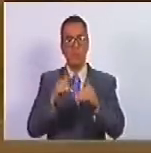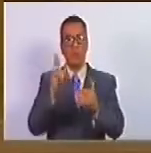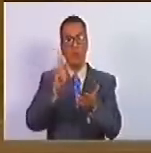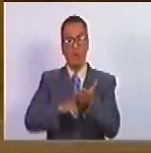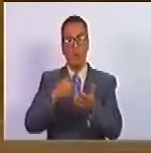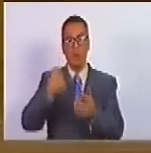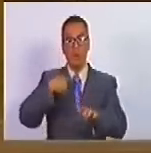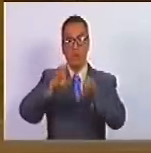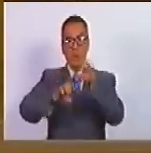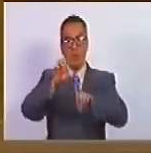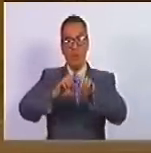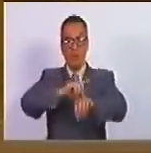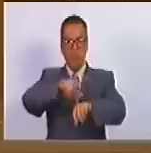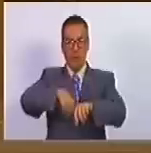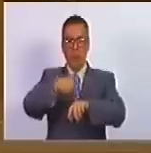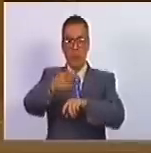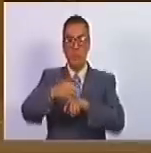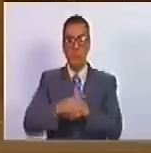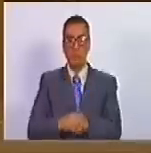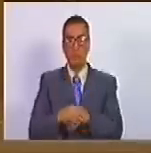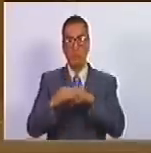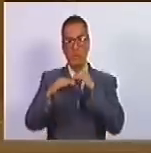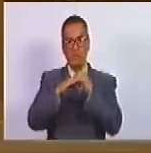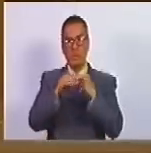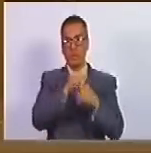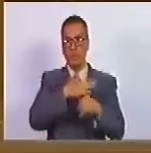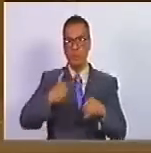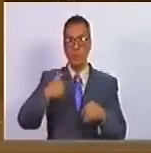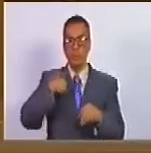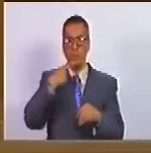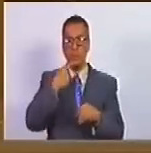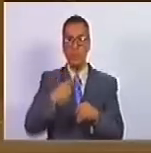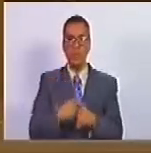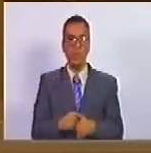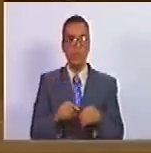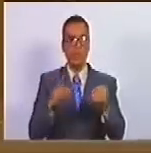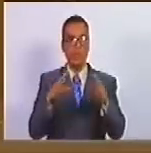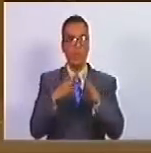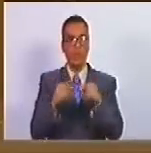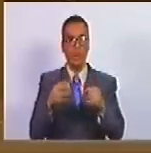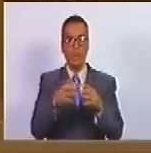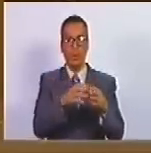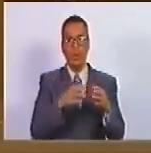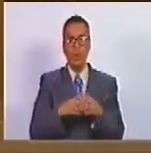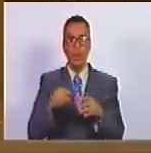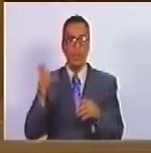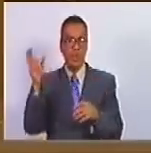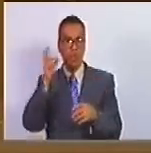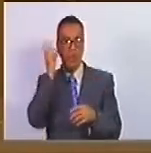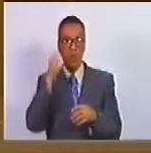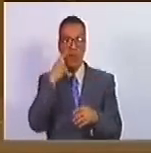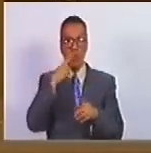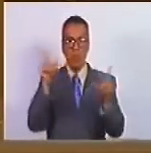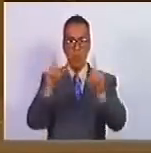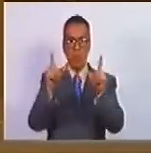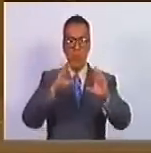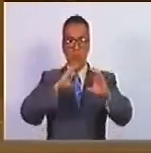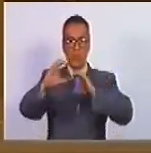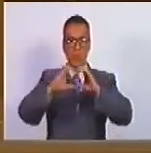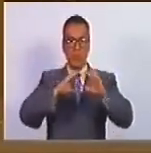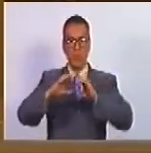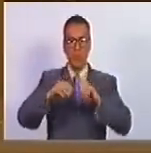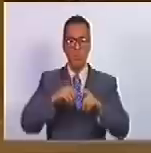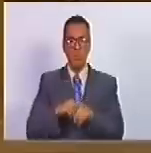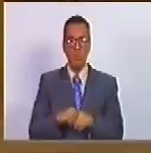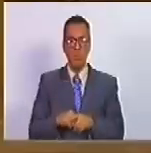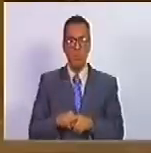que se van a ser evaluados próximamente. Igualmente, queríamos decirle a toda la Cámara y a los que nos escuchan y nos ven por los medios de comunicación